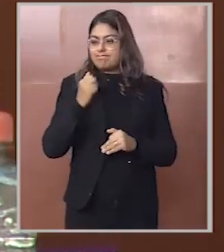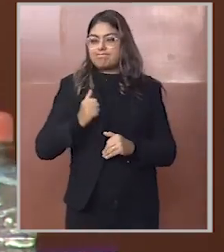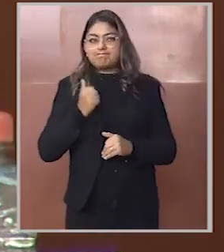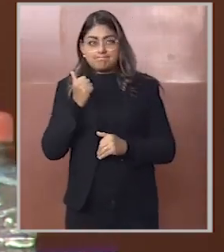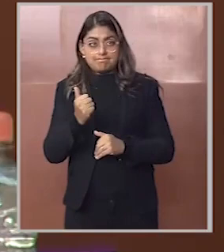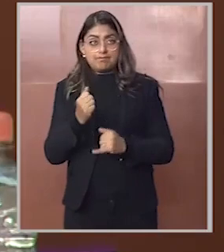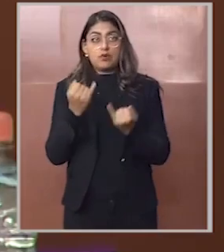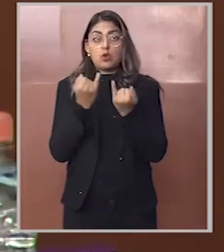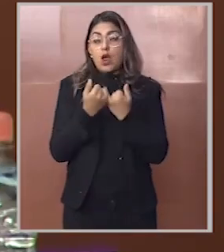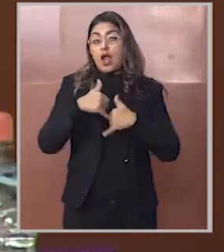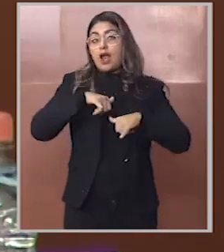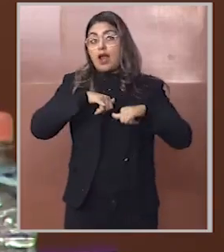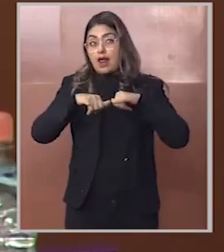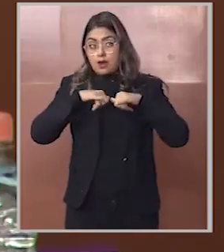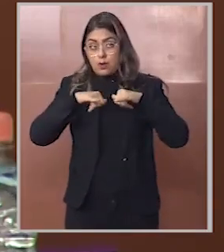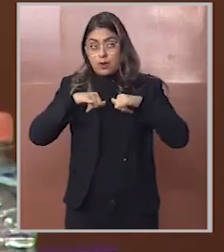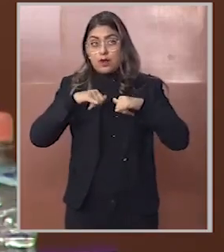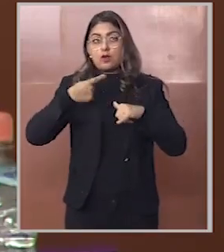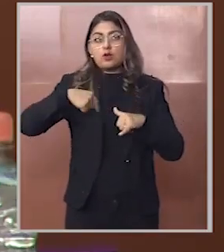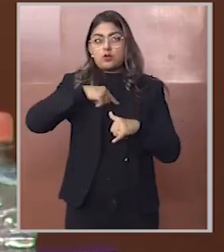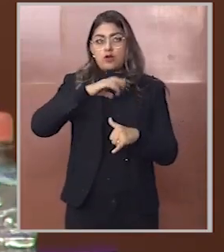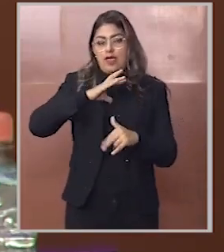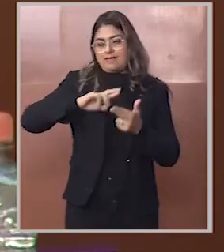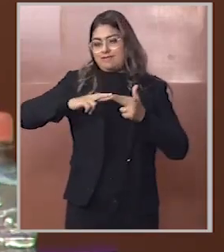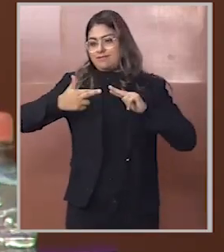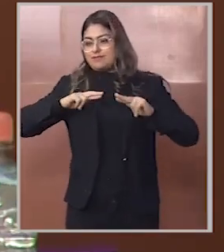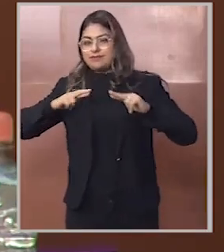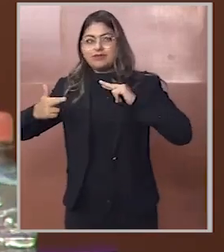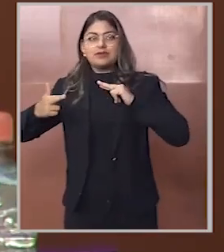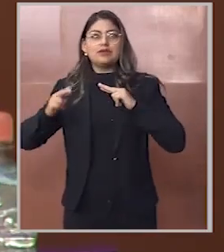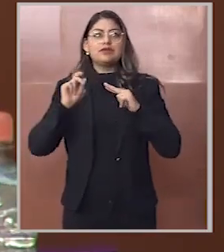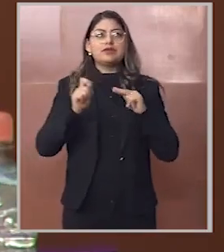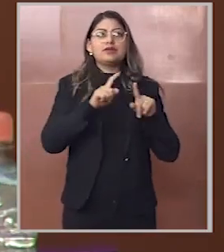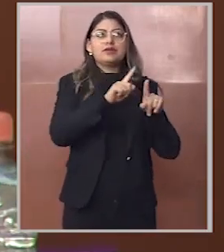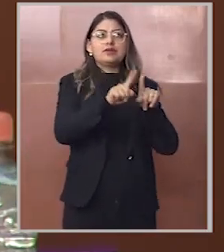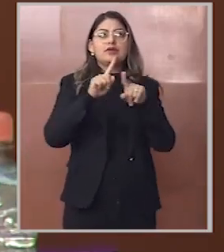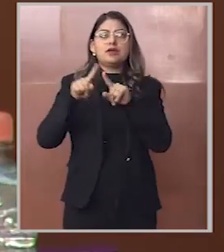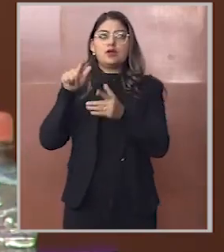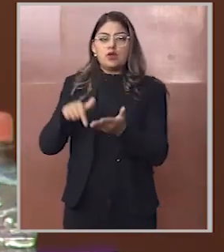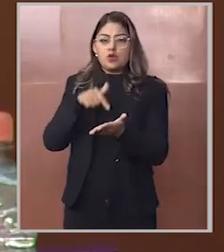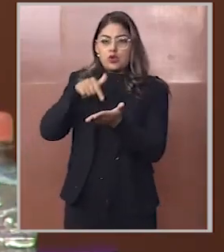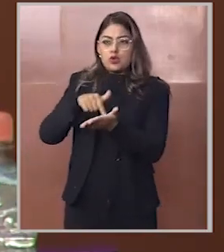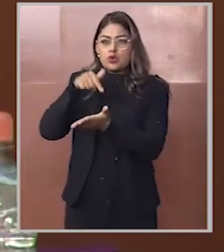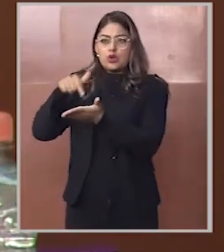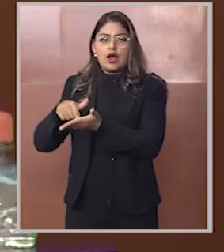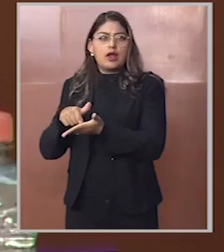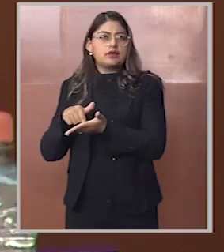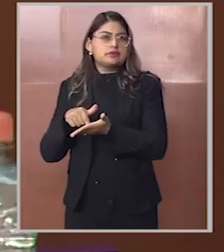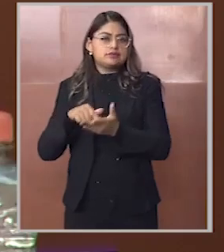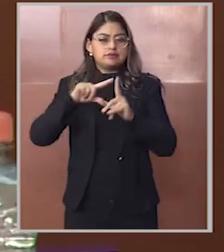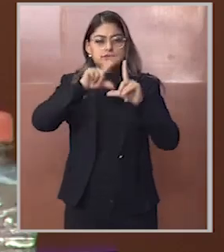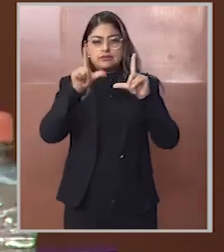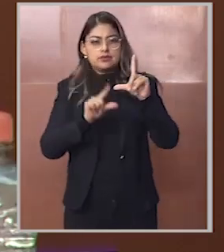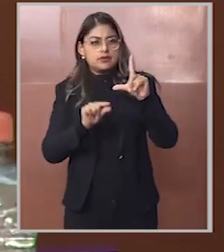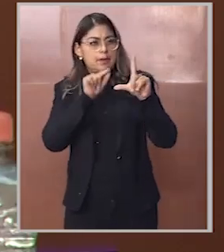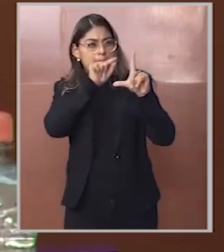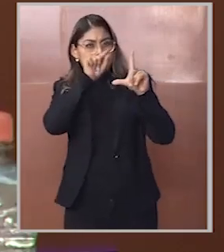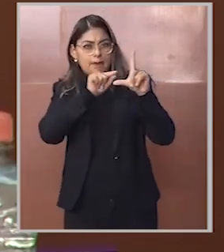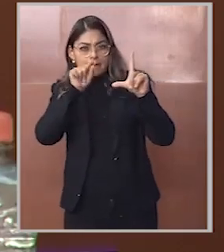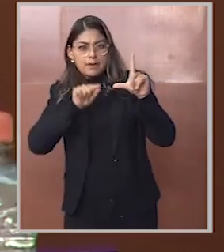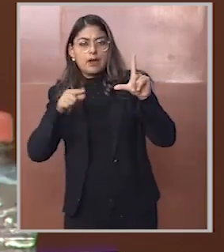que nosotros como red pues estamos en varios puntos de la República territorialmente nos ubicamos en 10 estados de la